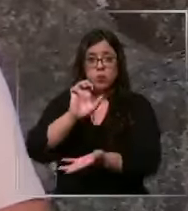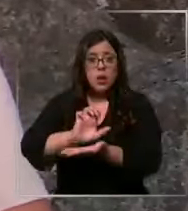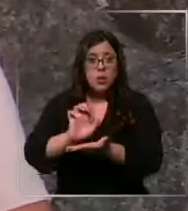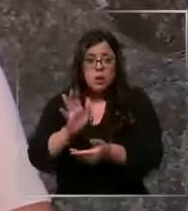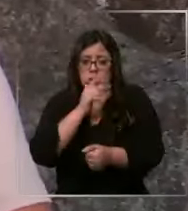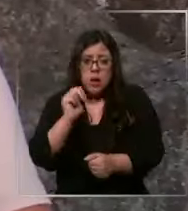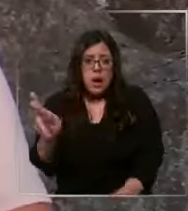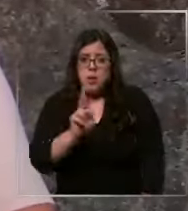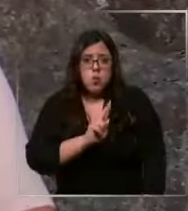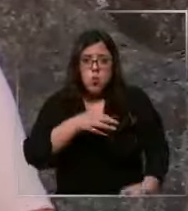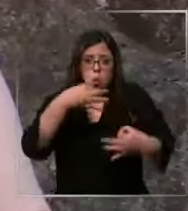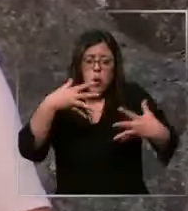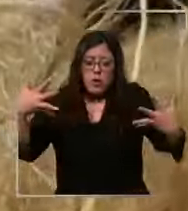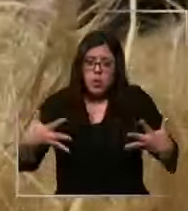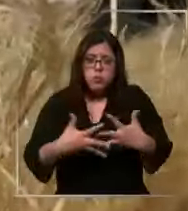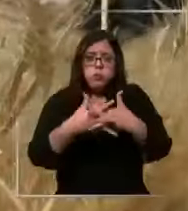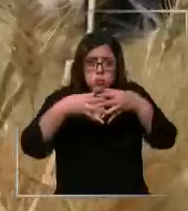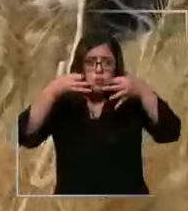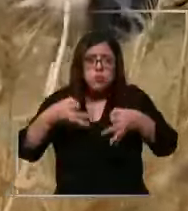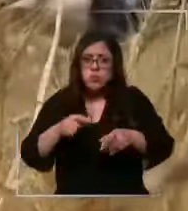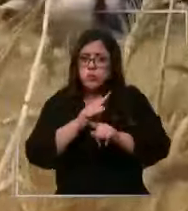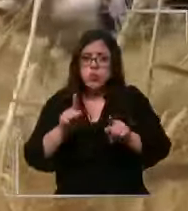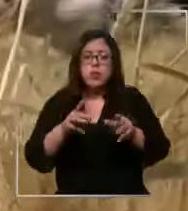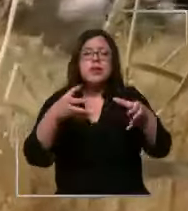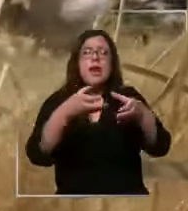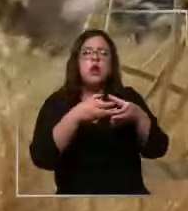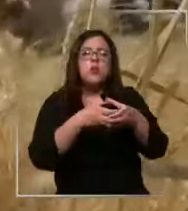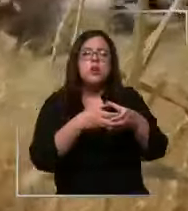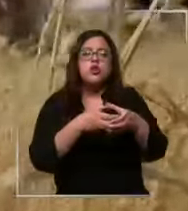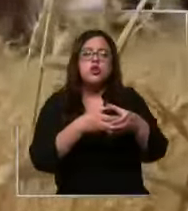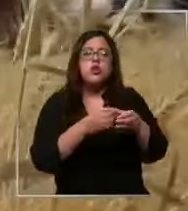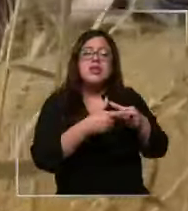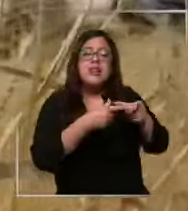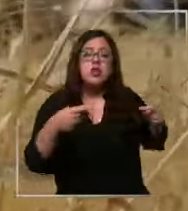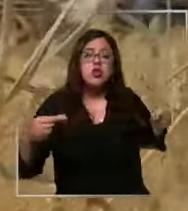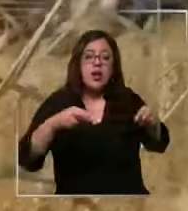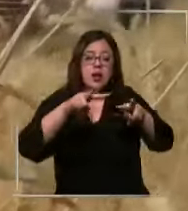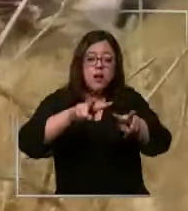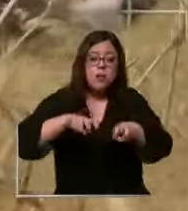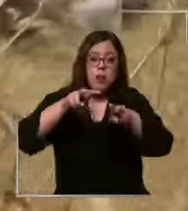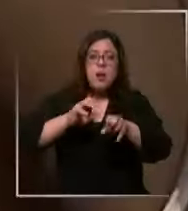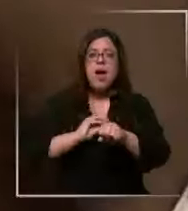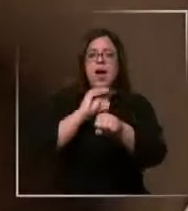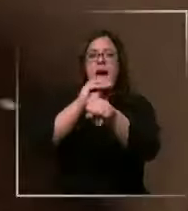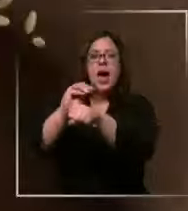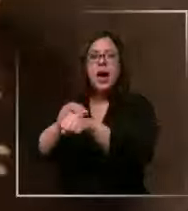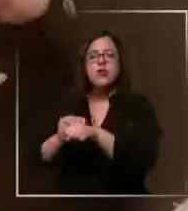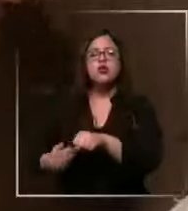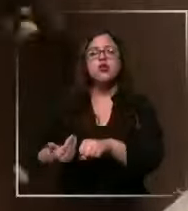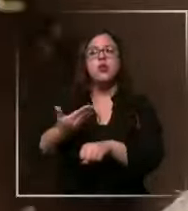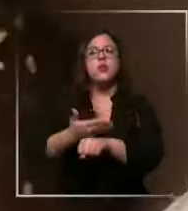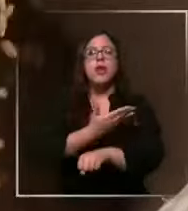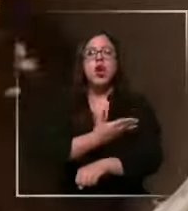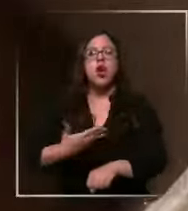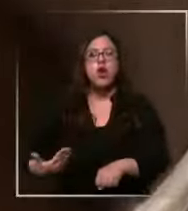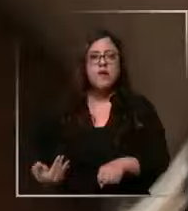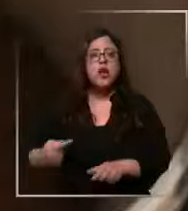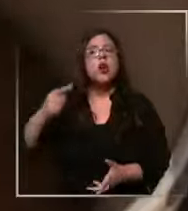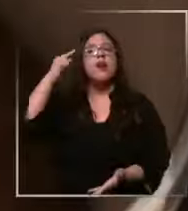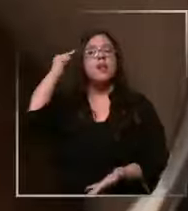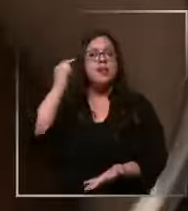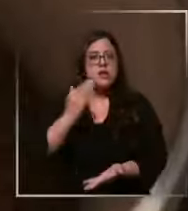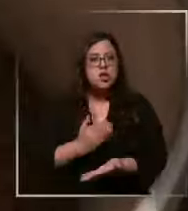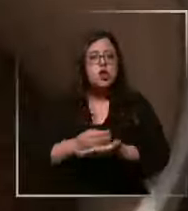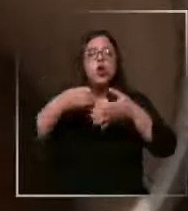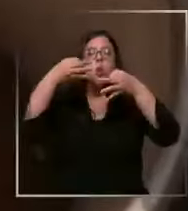todavía no tenemos una respuesta coherente y convincente. Desde la Sociedad Nacional de Agricultura levantaron las alertas y solicitaron al gobierno medidas para